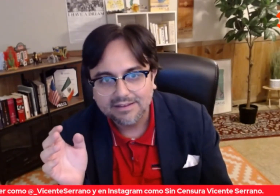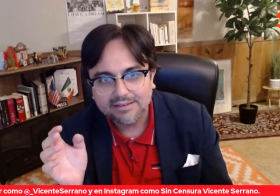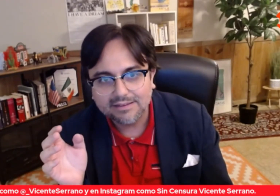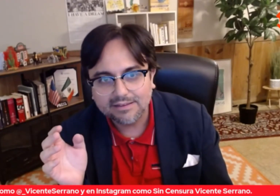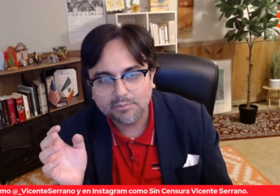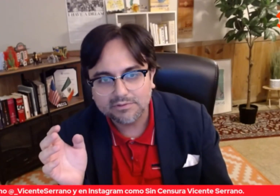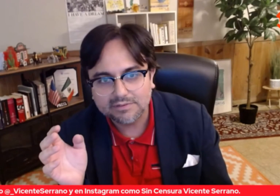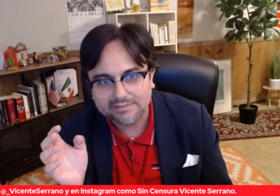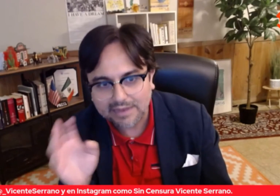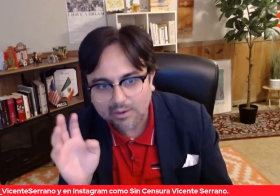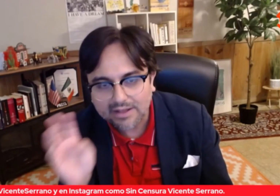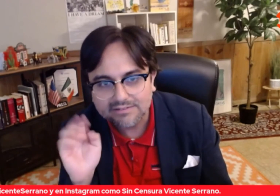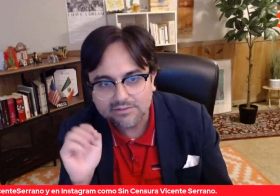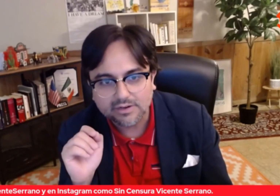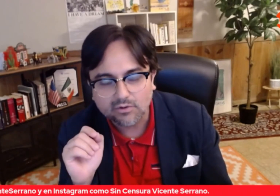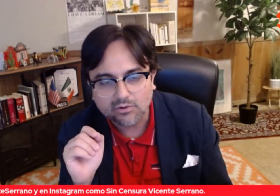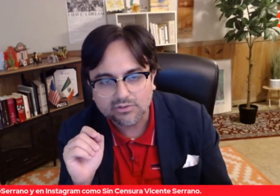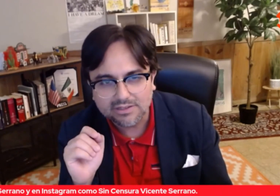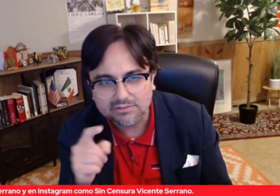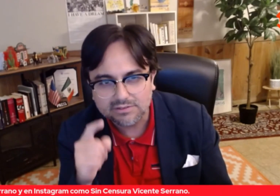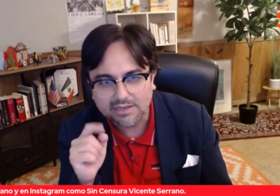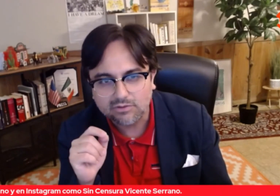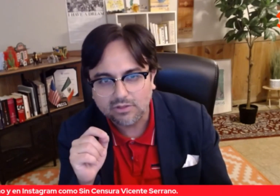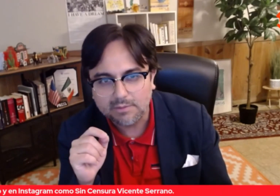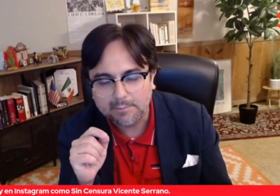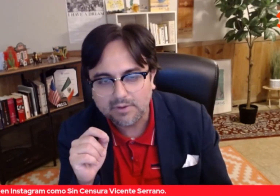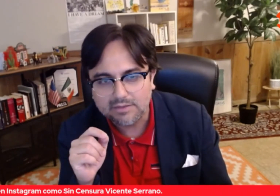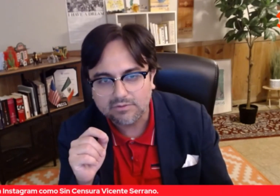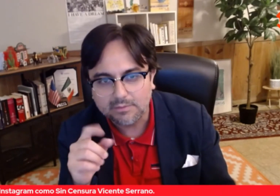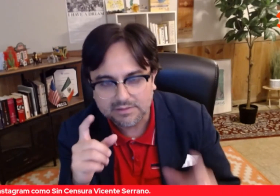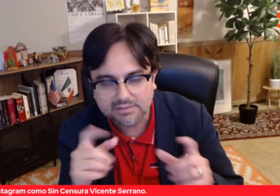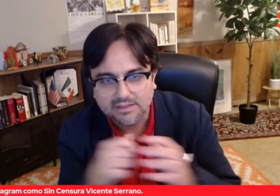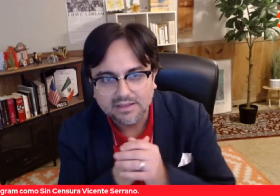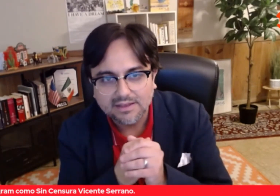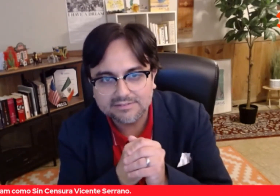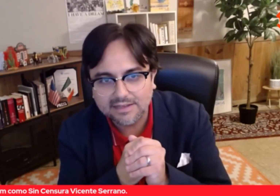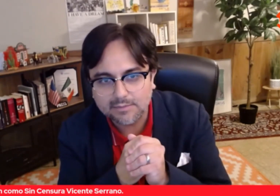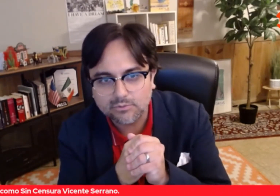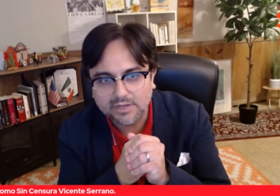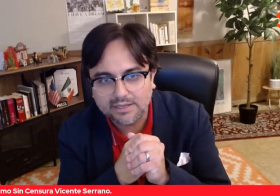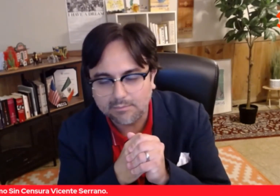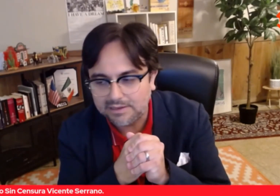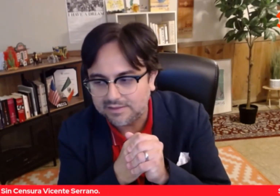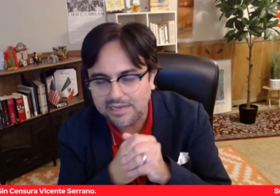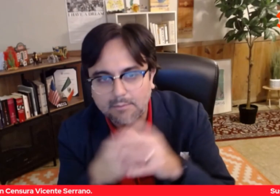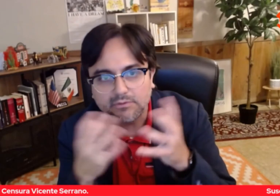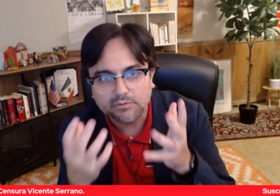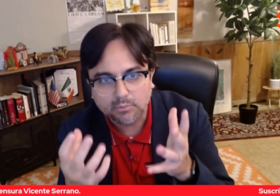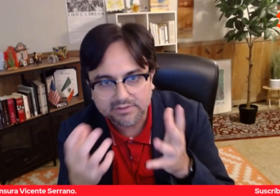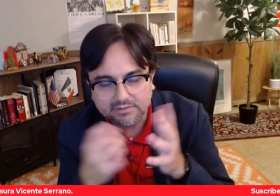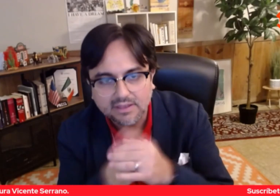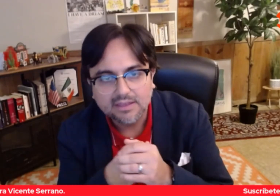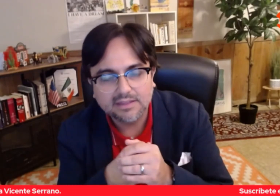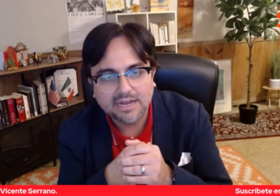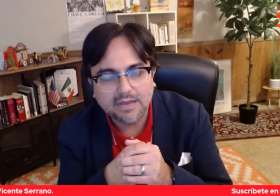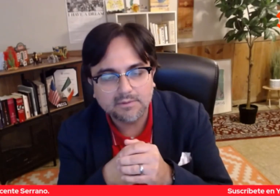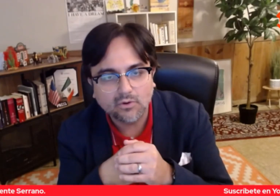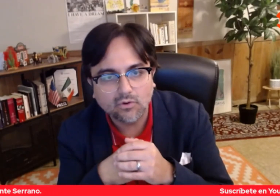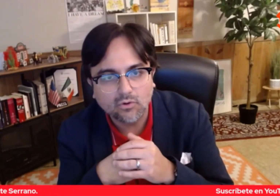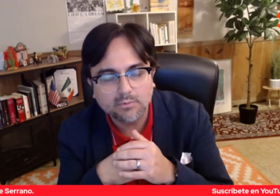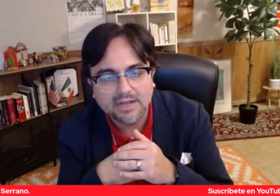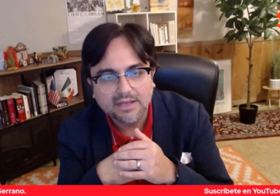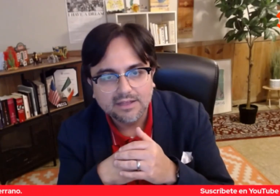décadas y que pues hasta ahora han sido reconocidas. No sé si tenga todavía por ahí, don David, esta captura que platicábamos después de